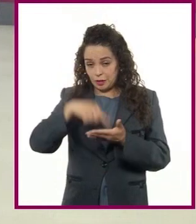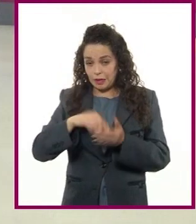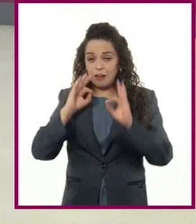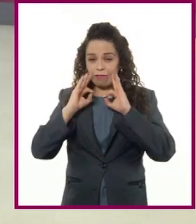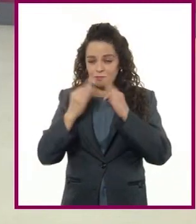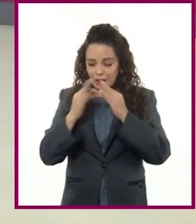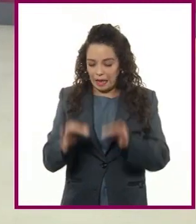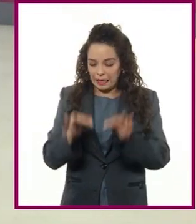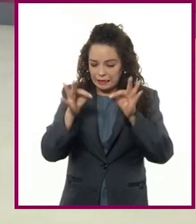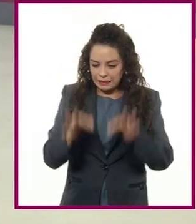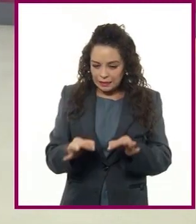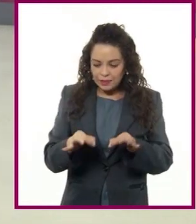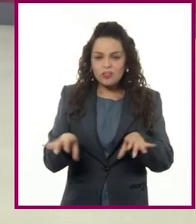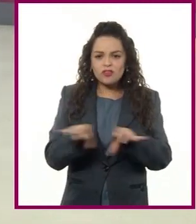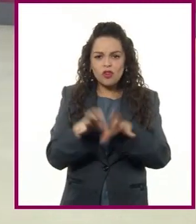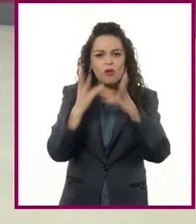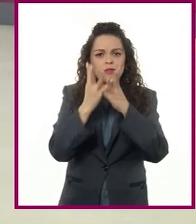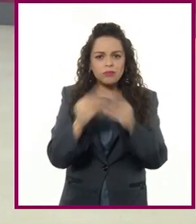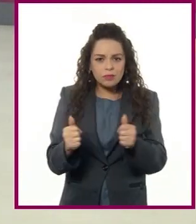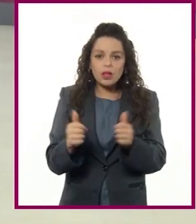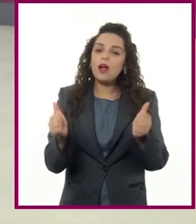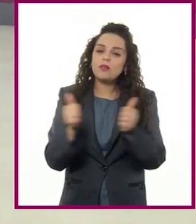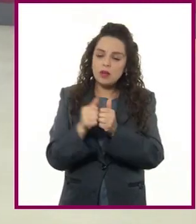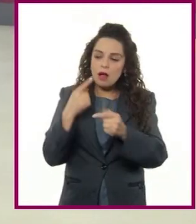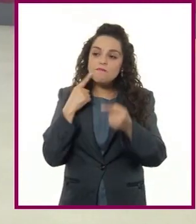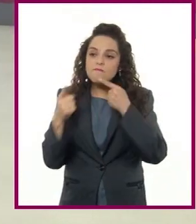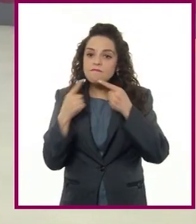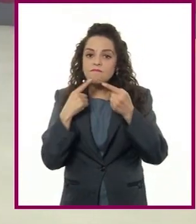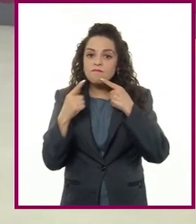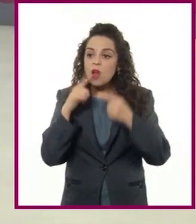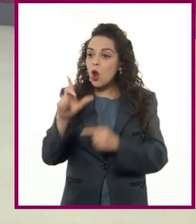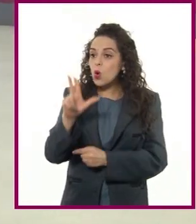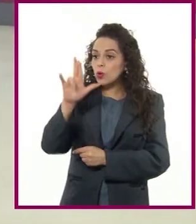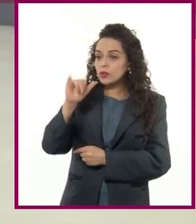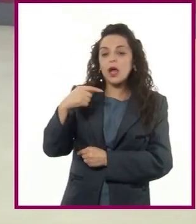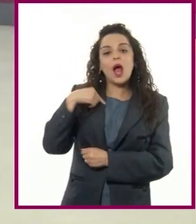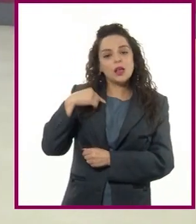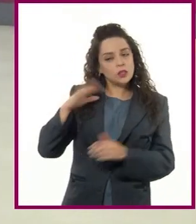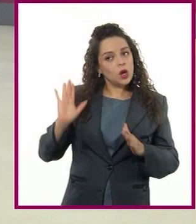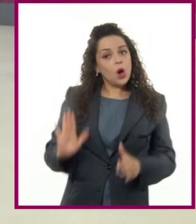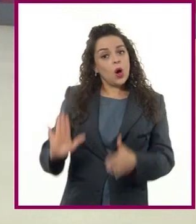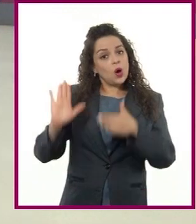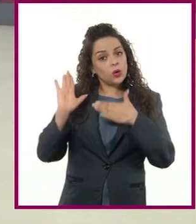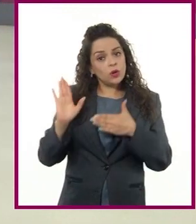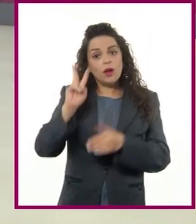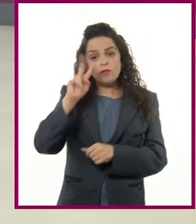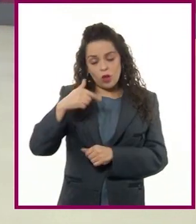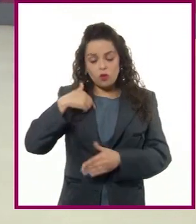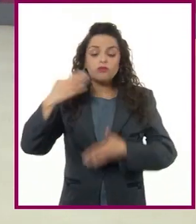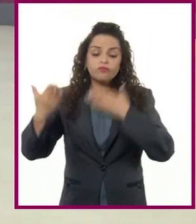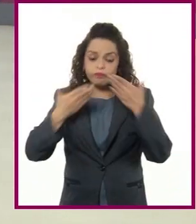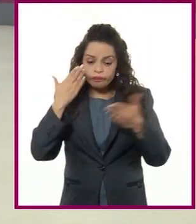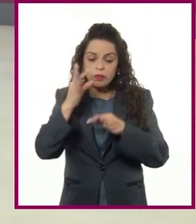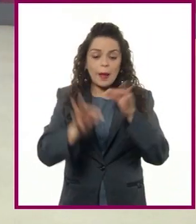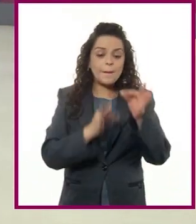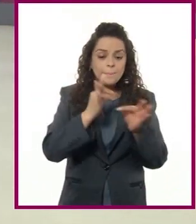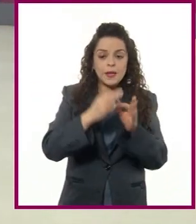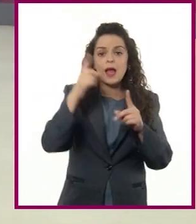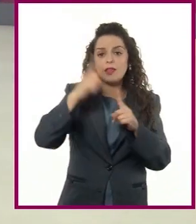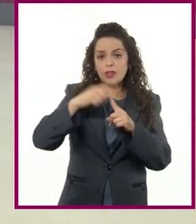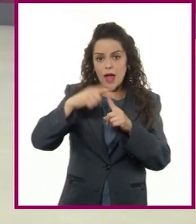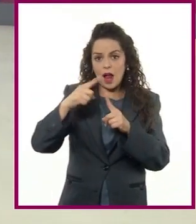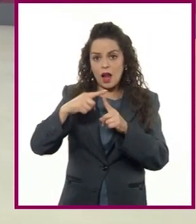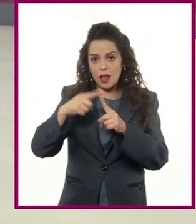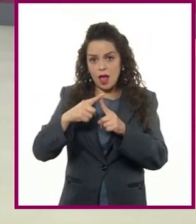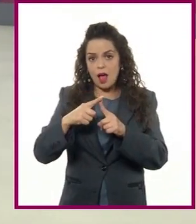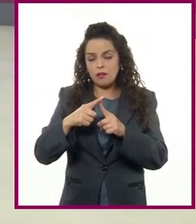por medio de la negociación, en la que Lucía se compromete a estudiar y entregar las tareas de la clase de